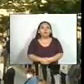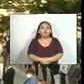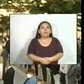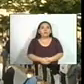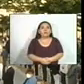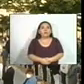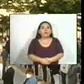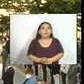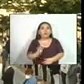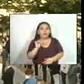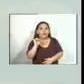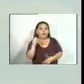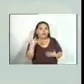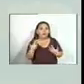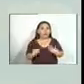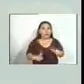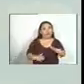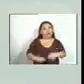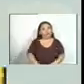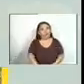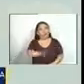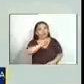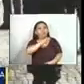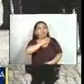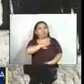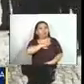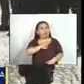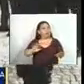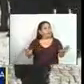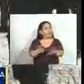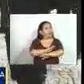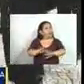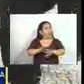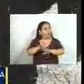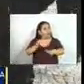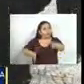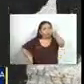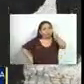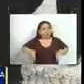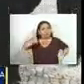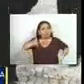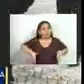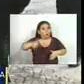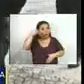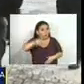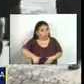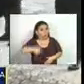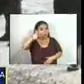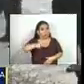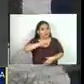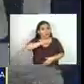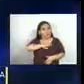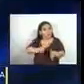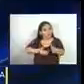Con actos oficiales, simultáneos y sin desfiles, fue inaugurado el mes cívico.